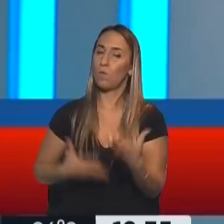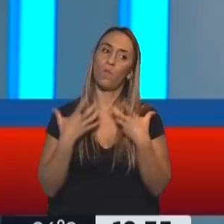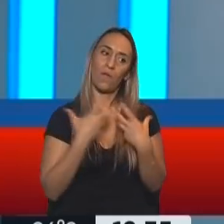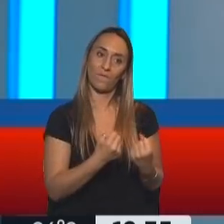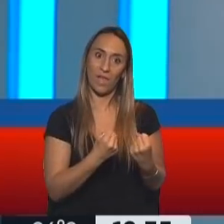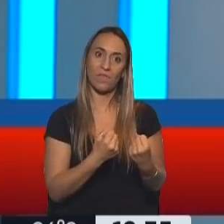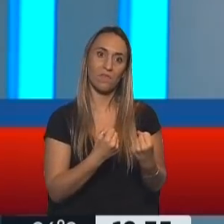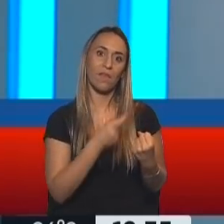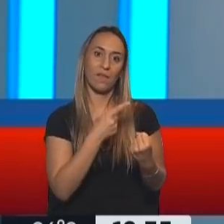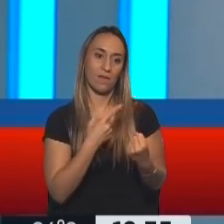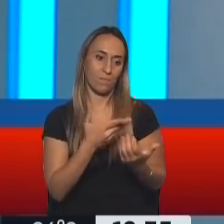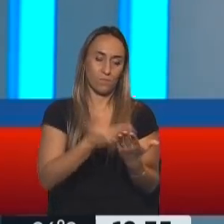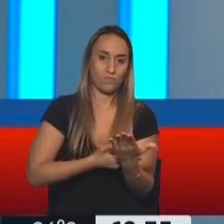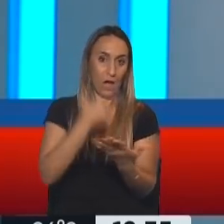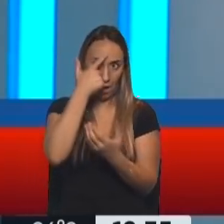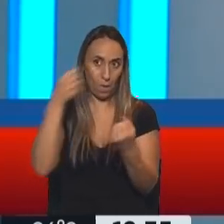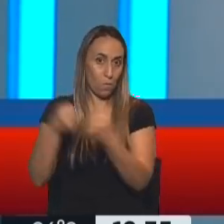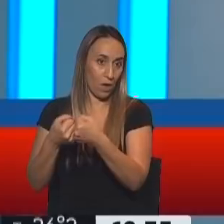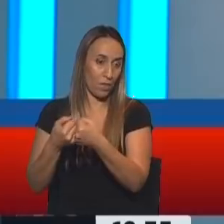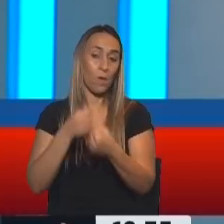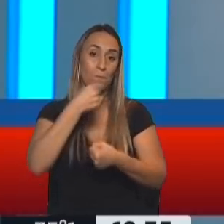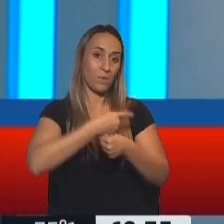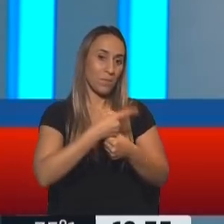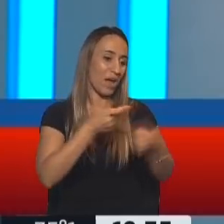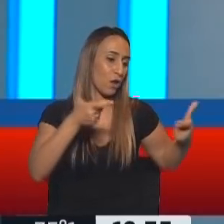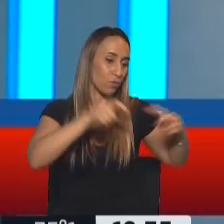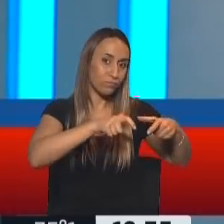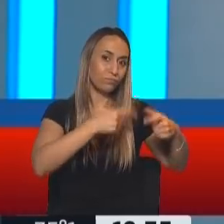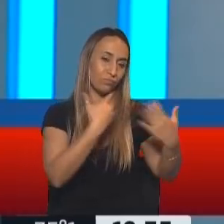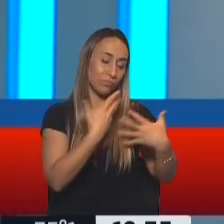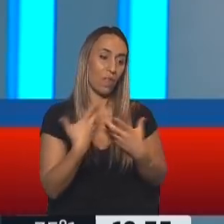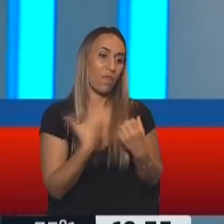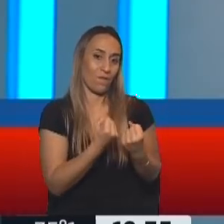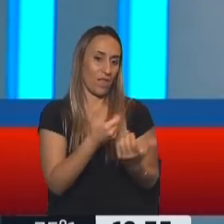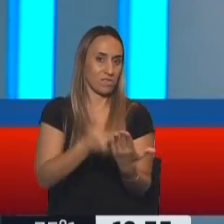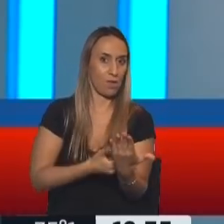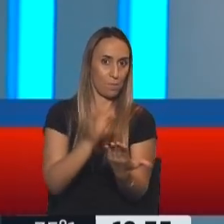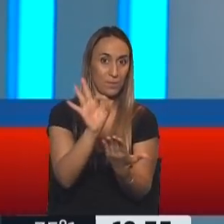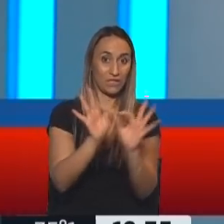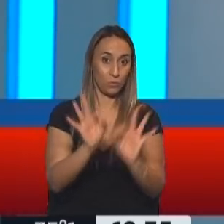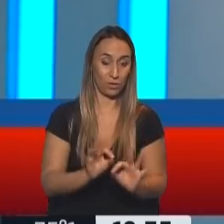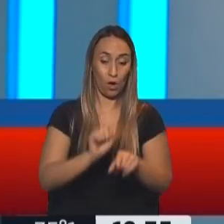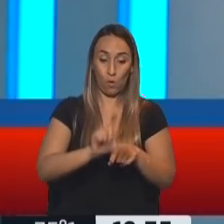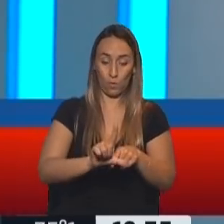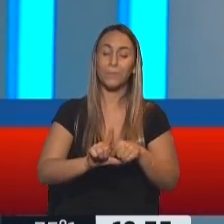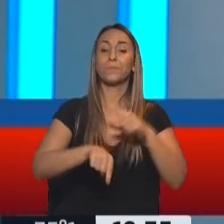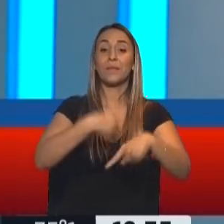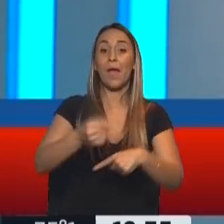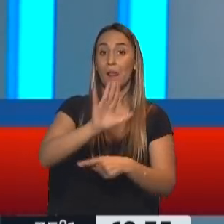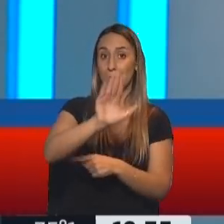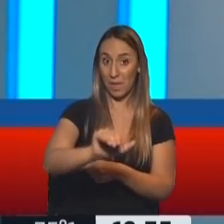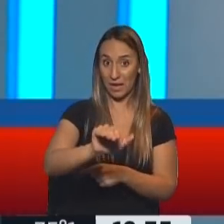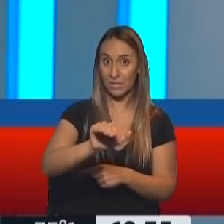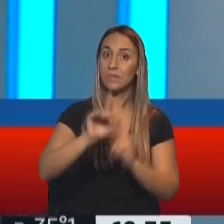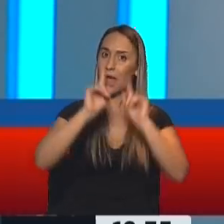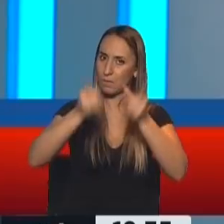Monetario Internacional ante el Parlamento de la Nación. Eso va a ser el día lunes. El día martes, un día también intenso, que va a